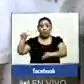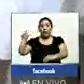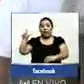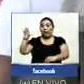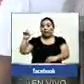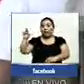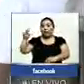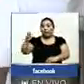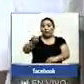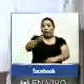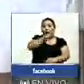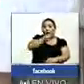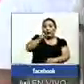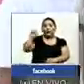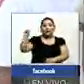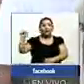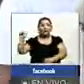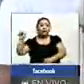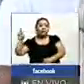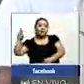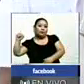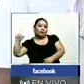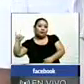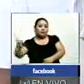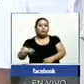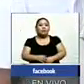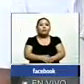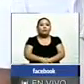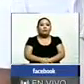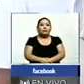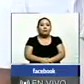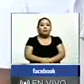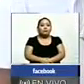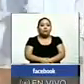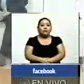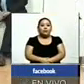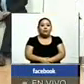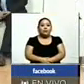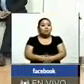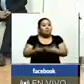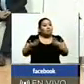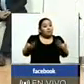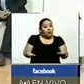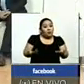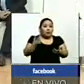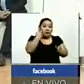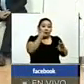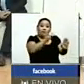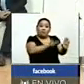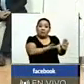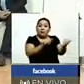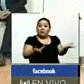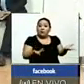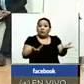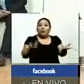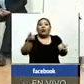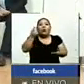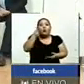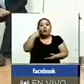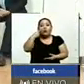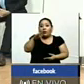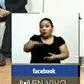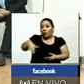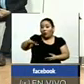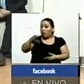Portillo, Saraí Díaz, Impacto Noticias. Bueno, ahí teníamos esto que está ocurriendo en la sede del